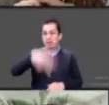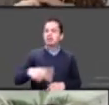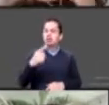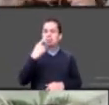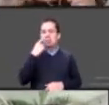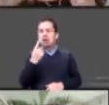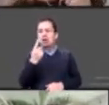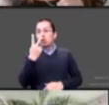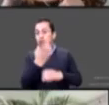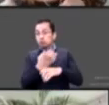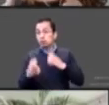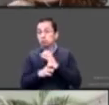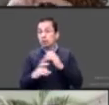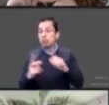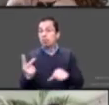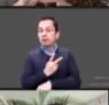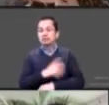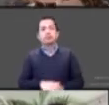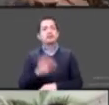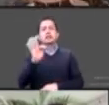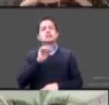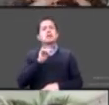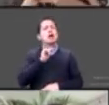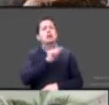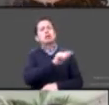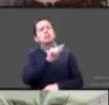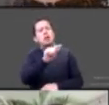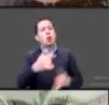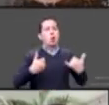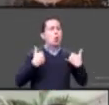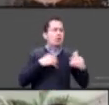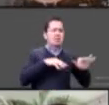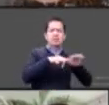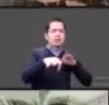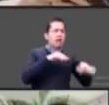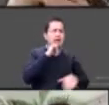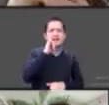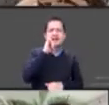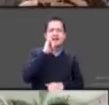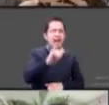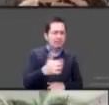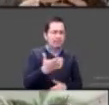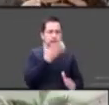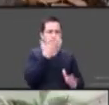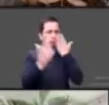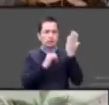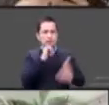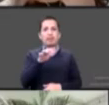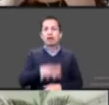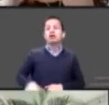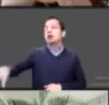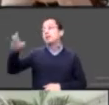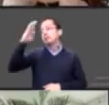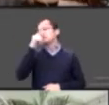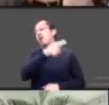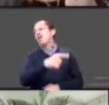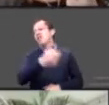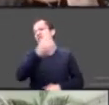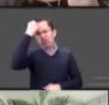que no trabaja y no estudia, más del 60% lo considera flojo. La segunda cosa que pasa es que